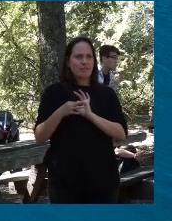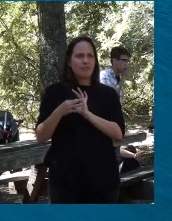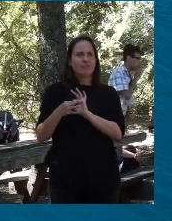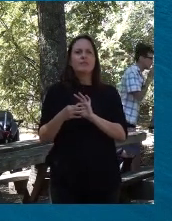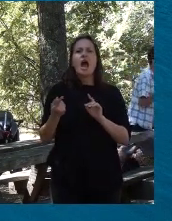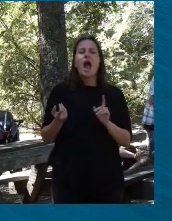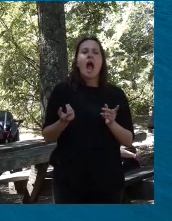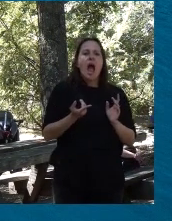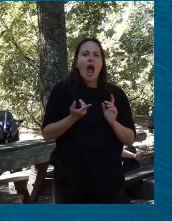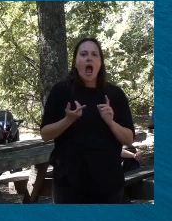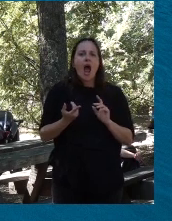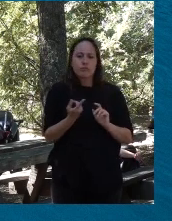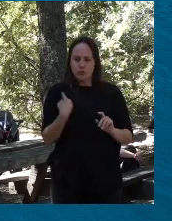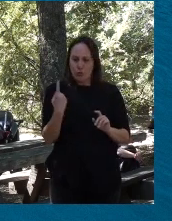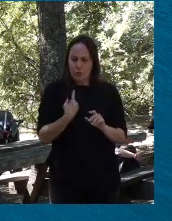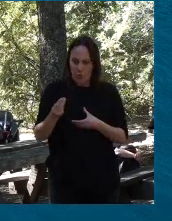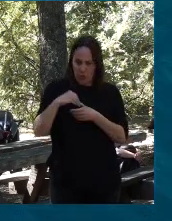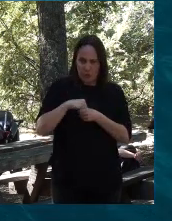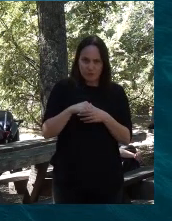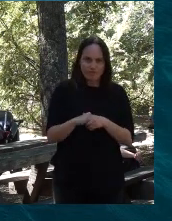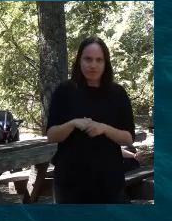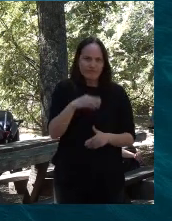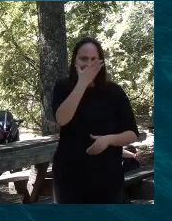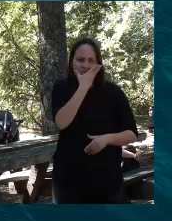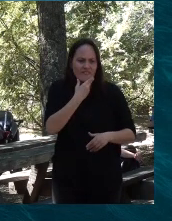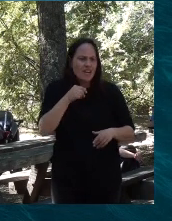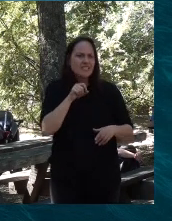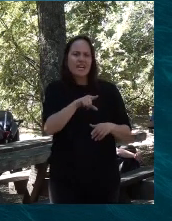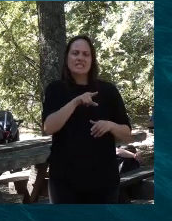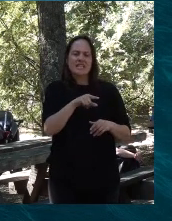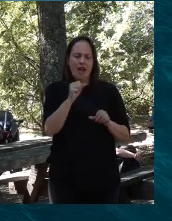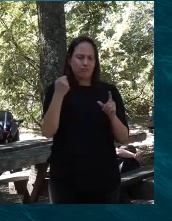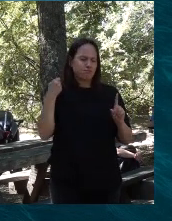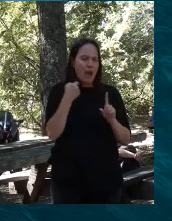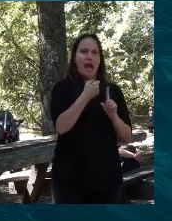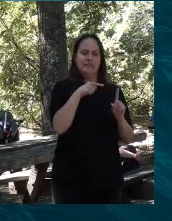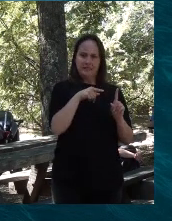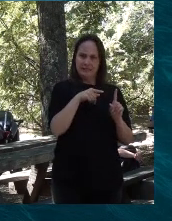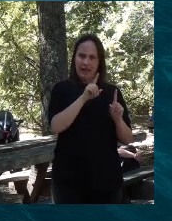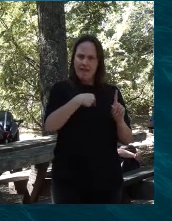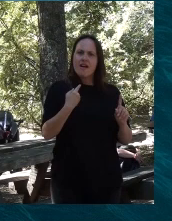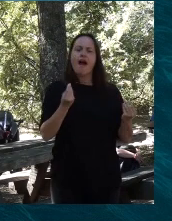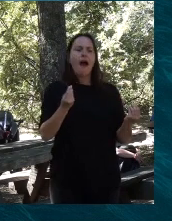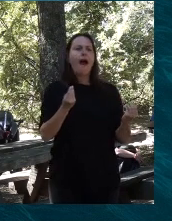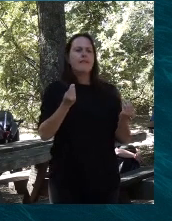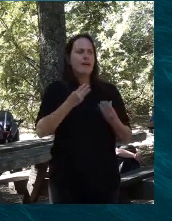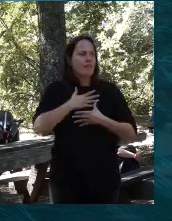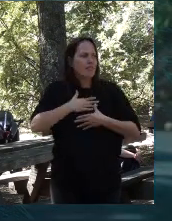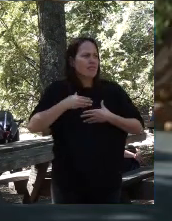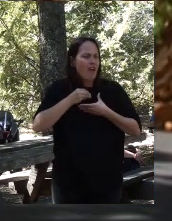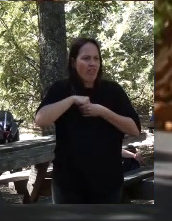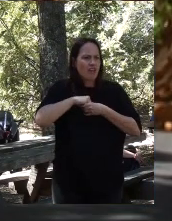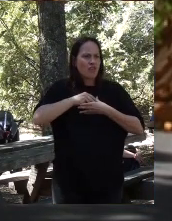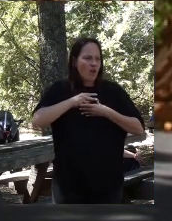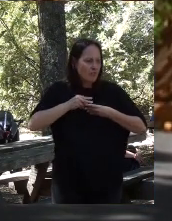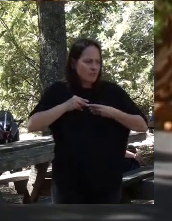La belleza de la Antártida nos impacta de una manera muy profunda. Es como que roza nuestra alma